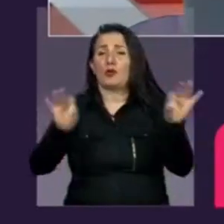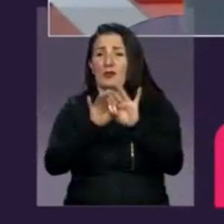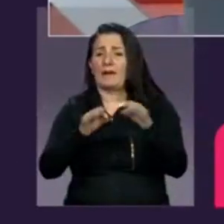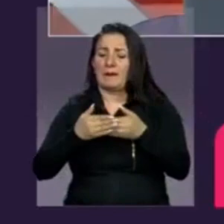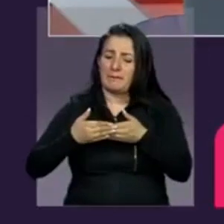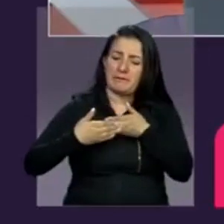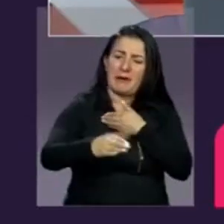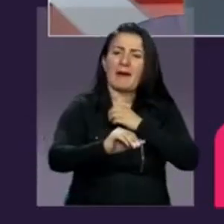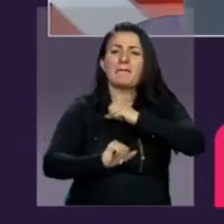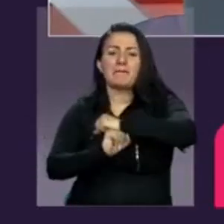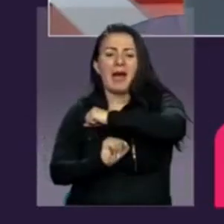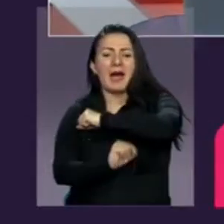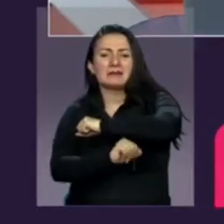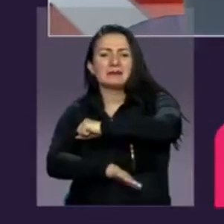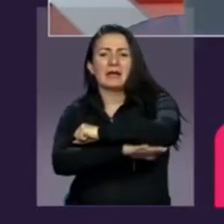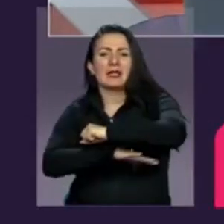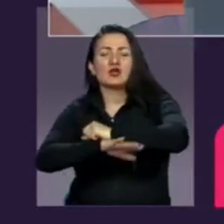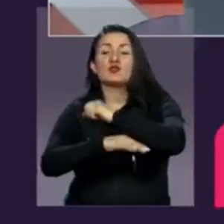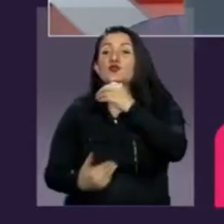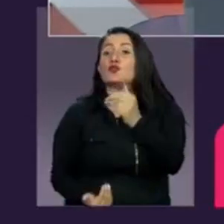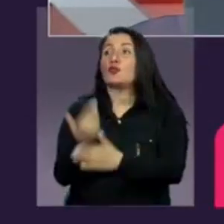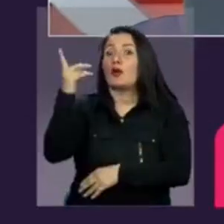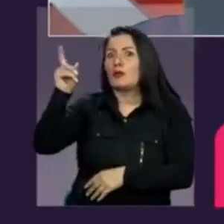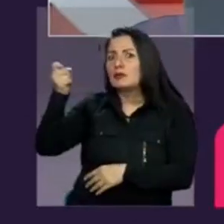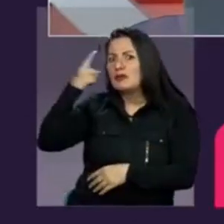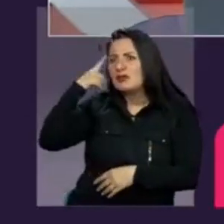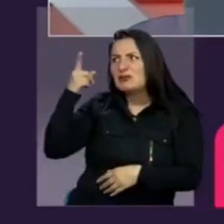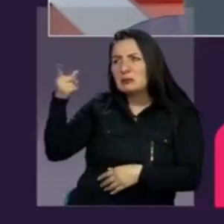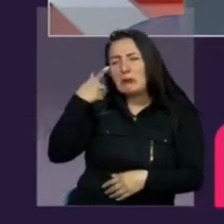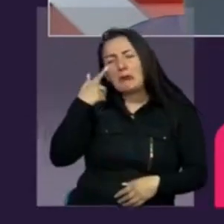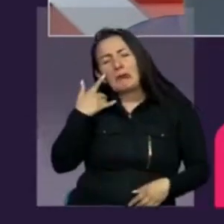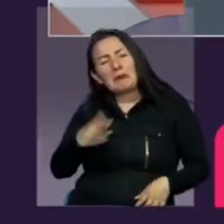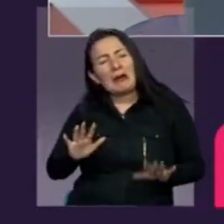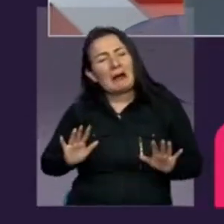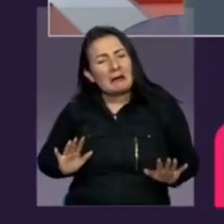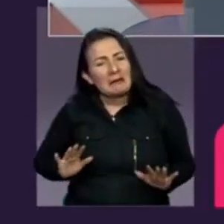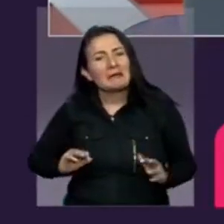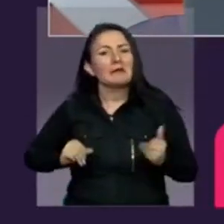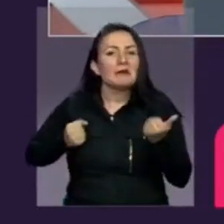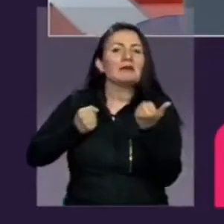partir la base, especialmente estos nuevos gobiernos que aparentemente nos van a dar